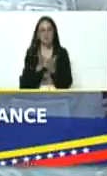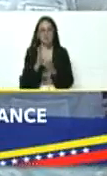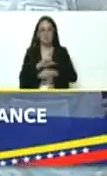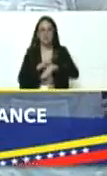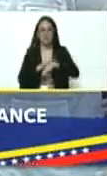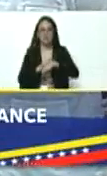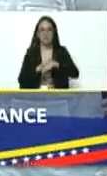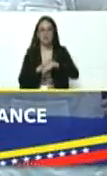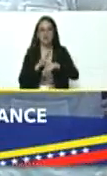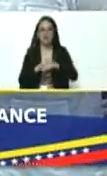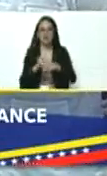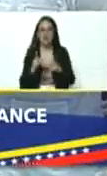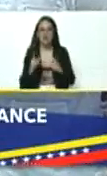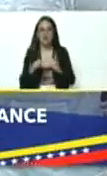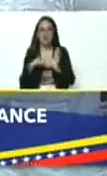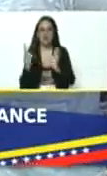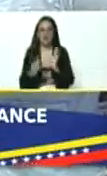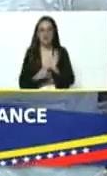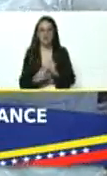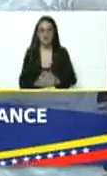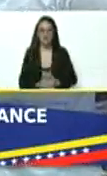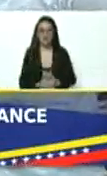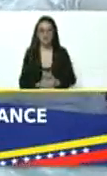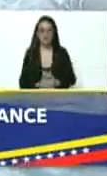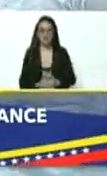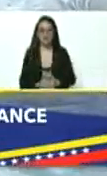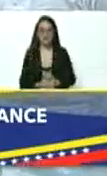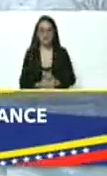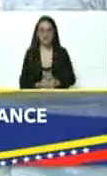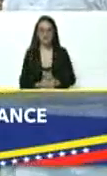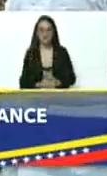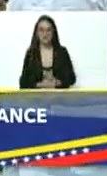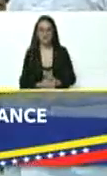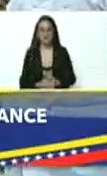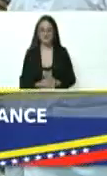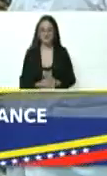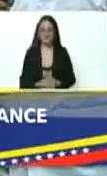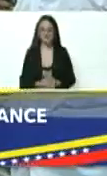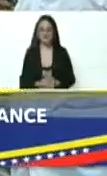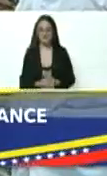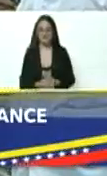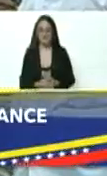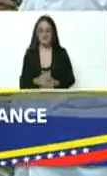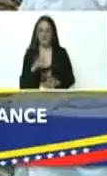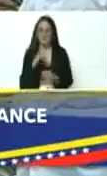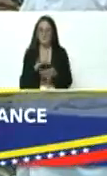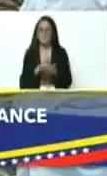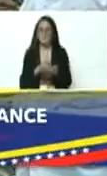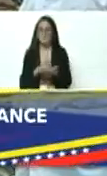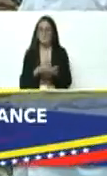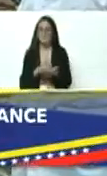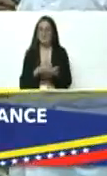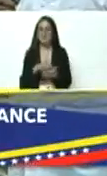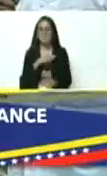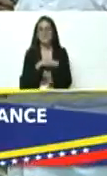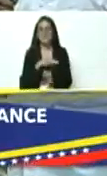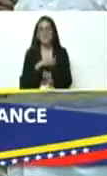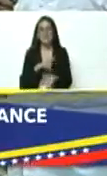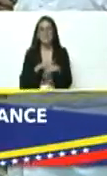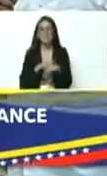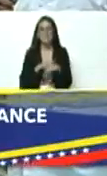En medicina general integral. Medicina general integral. Y aquí está Yaciel como parte de la misión